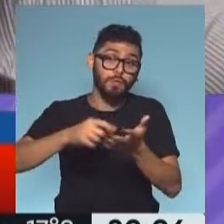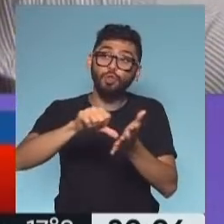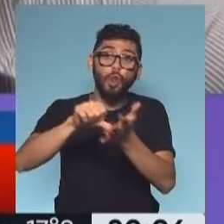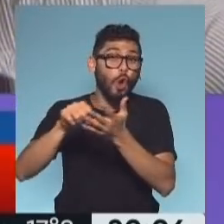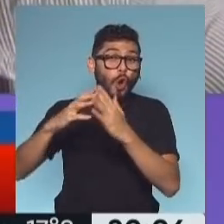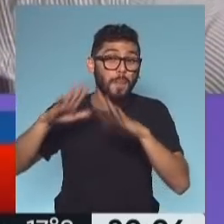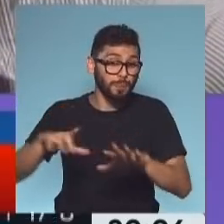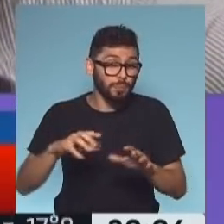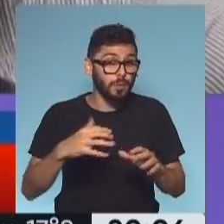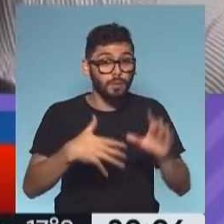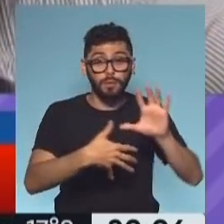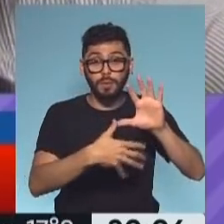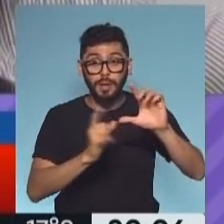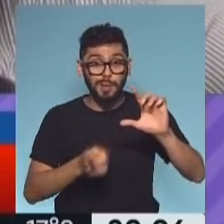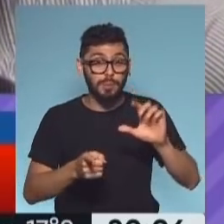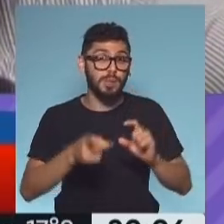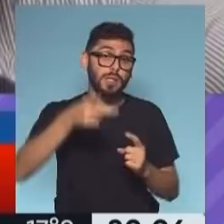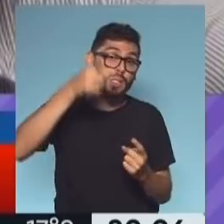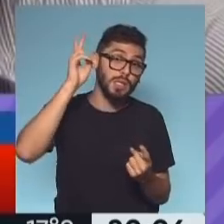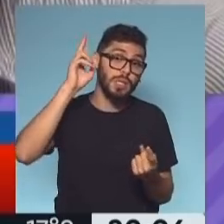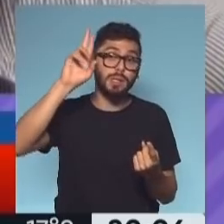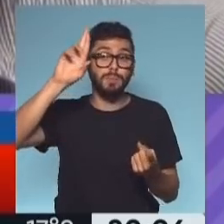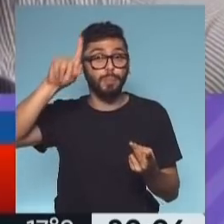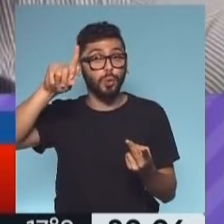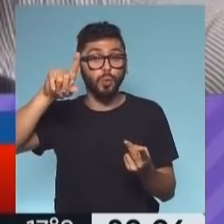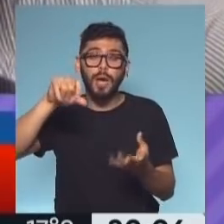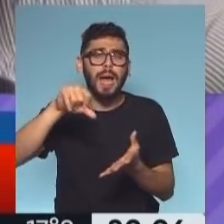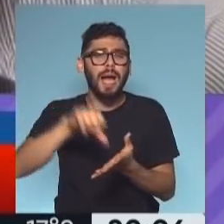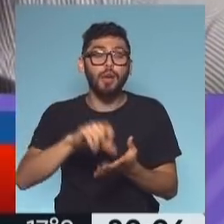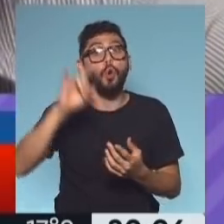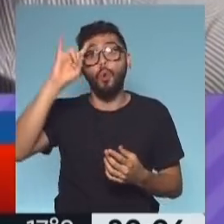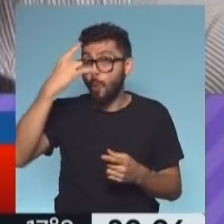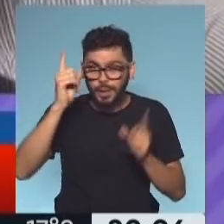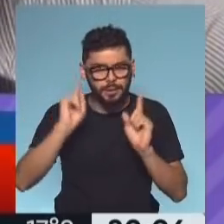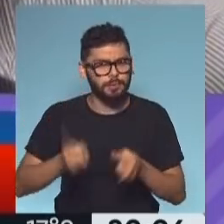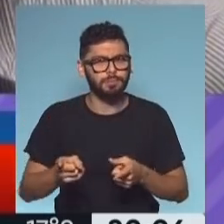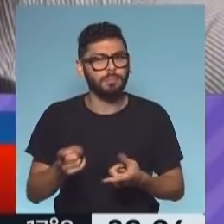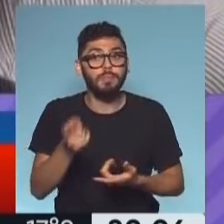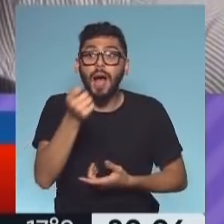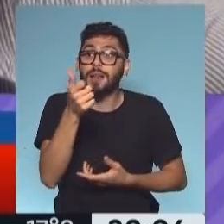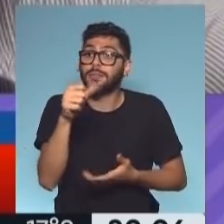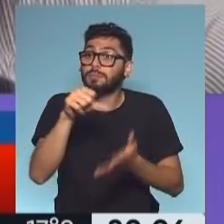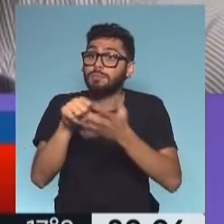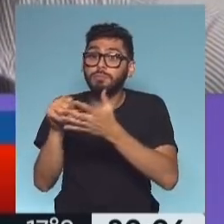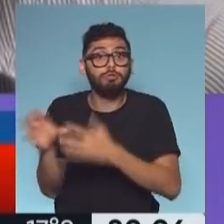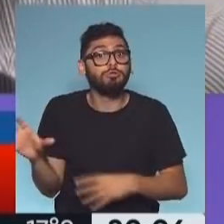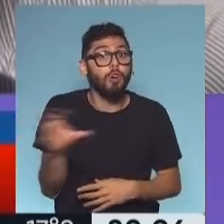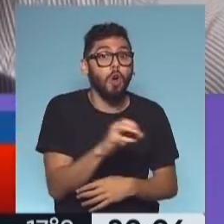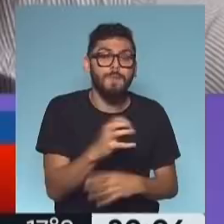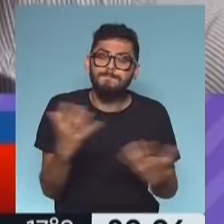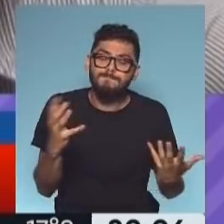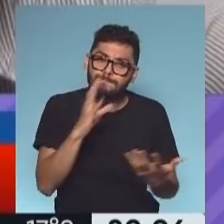En nuestra región, en Chile, Perú, en casi todos los países, en Uruguay también, hubo que tomar medidas de confinamiento